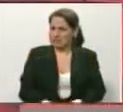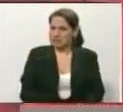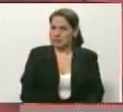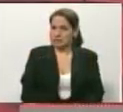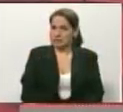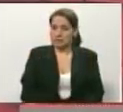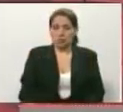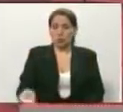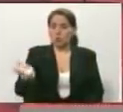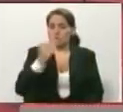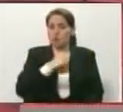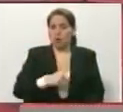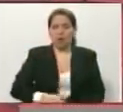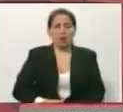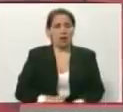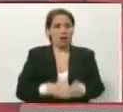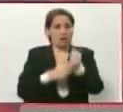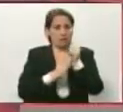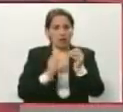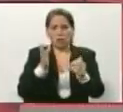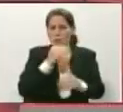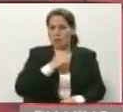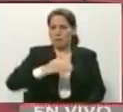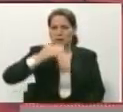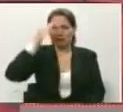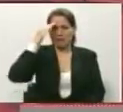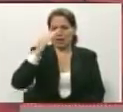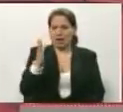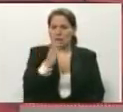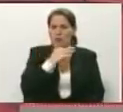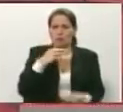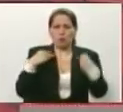Sin liderazgo, sin tropa, sin moral.